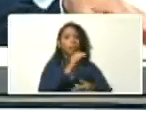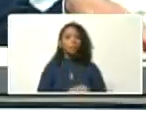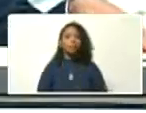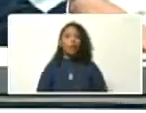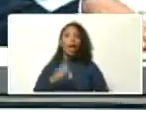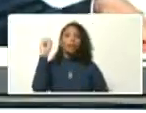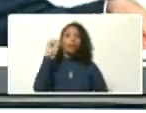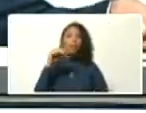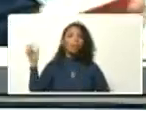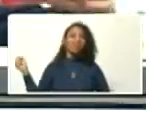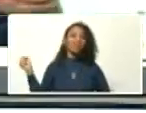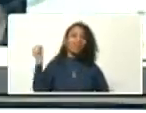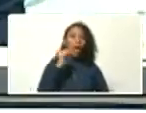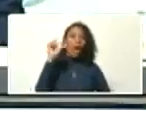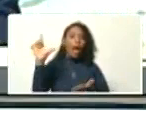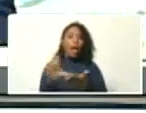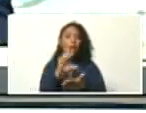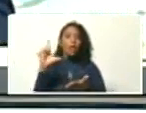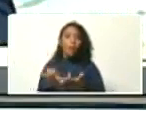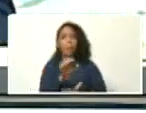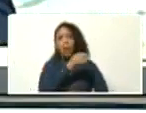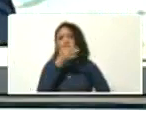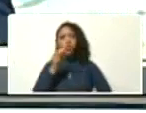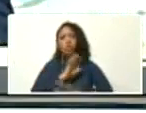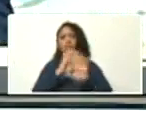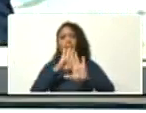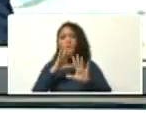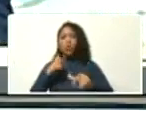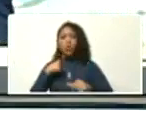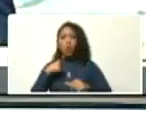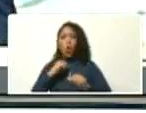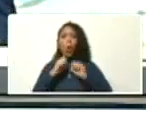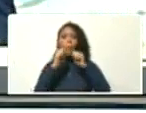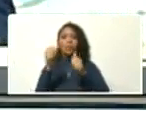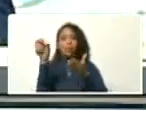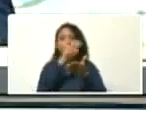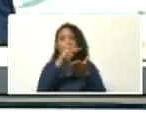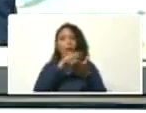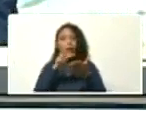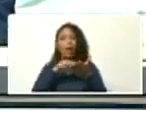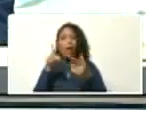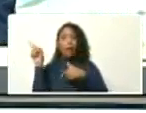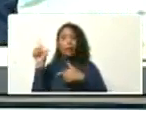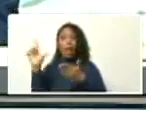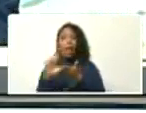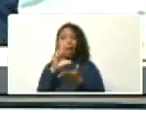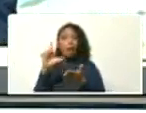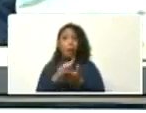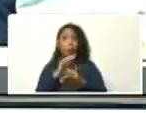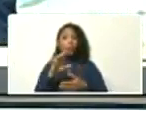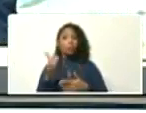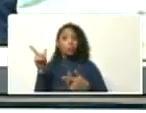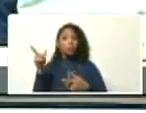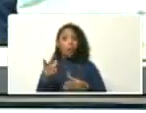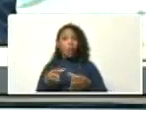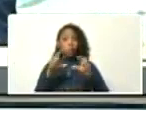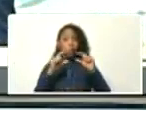También me trajo un libro extraordinario, que ya le entré, Gustavo. Mire, este es un libro